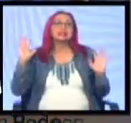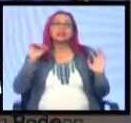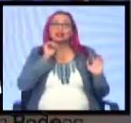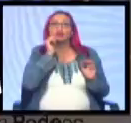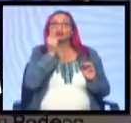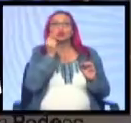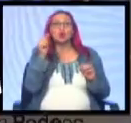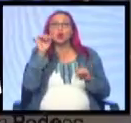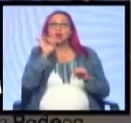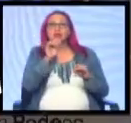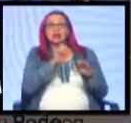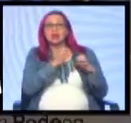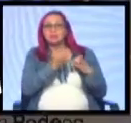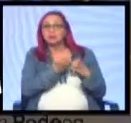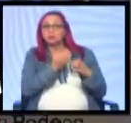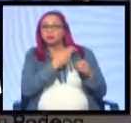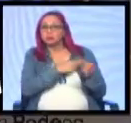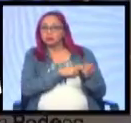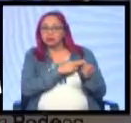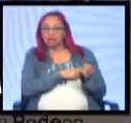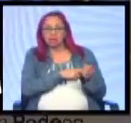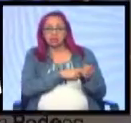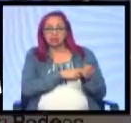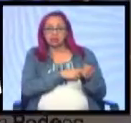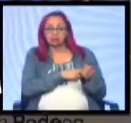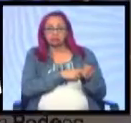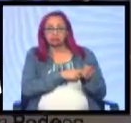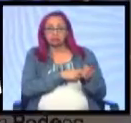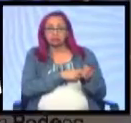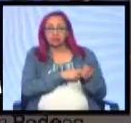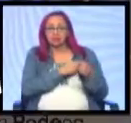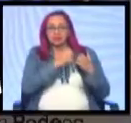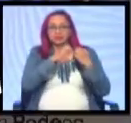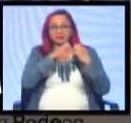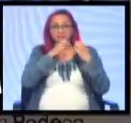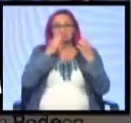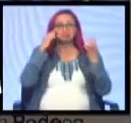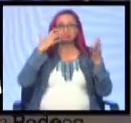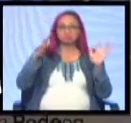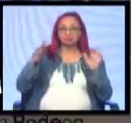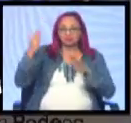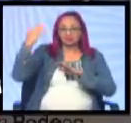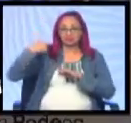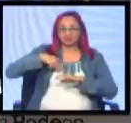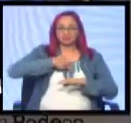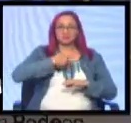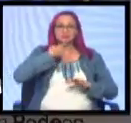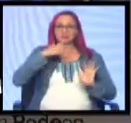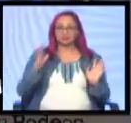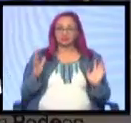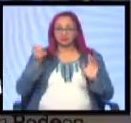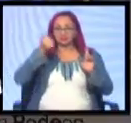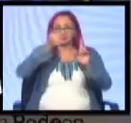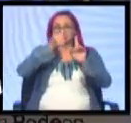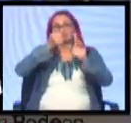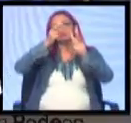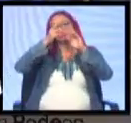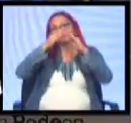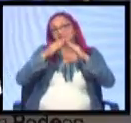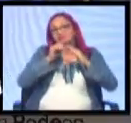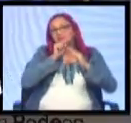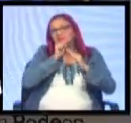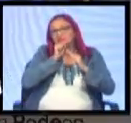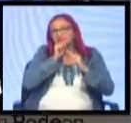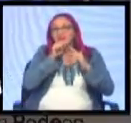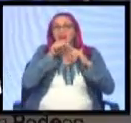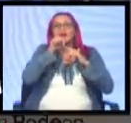solo es los equipos de los hospitales, son los, bueno, antes nosotros decíamos asilos de ancianos, ahorita